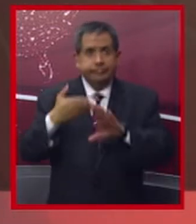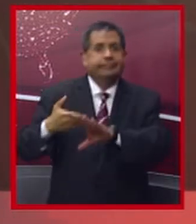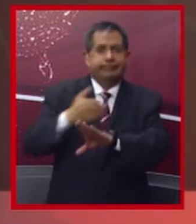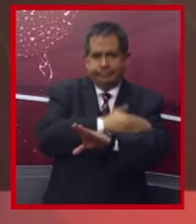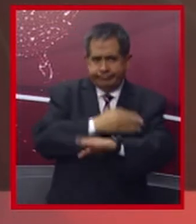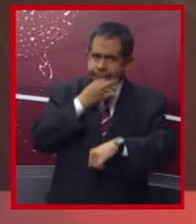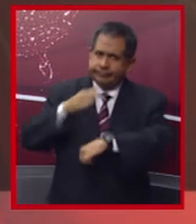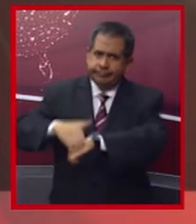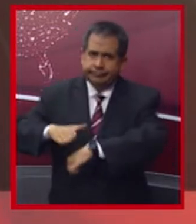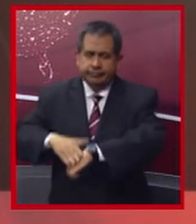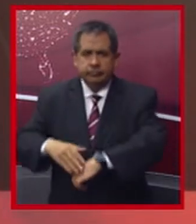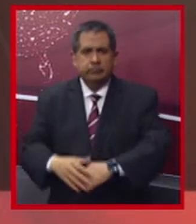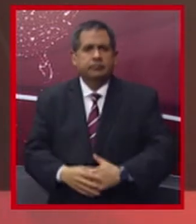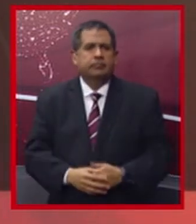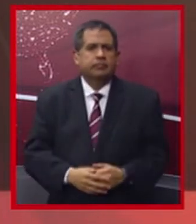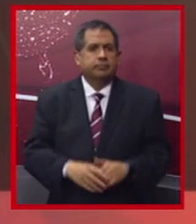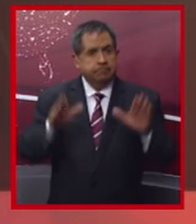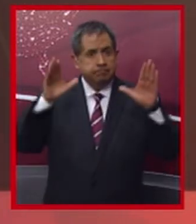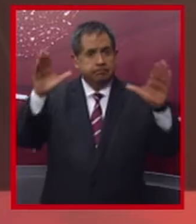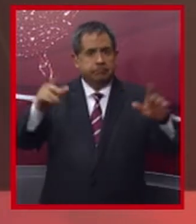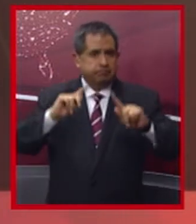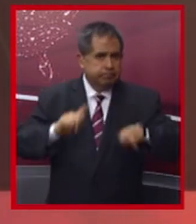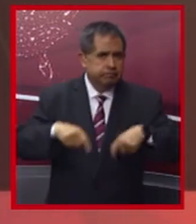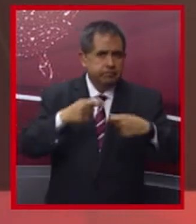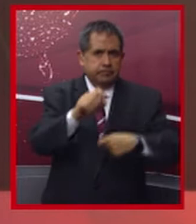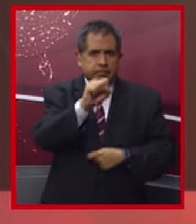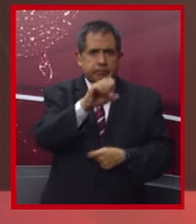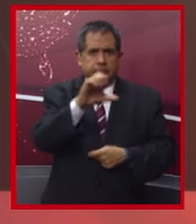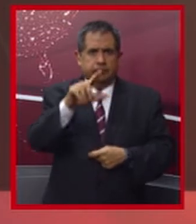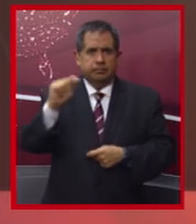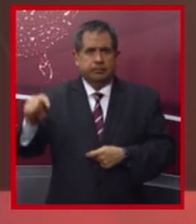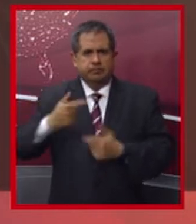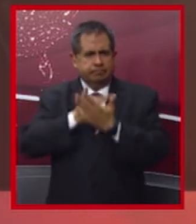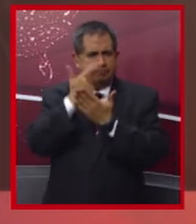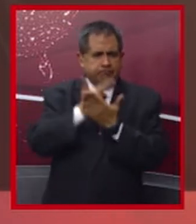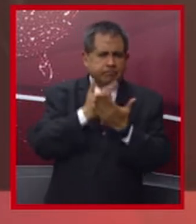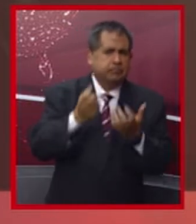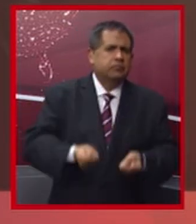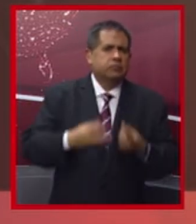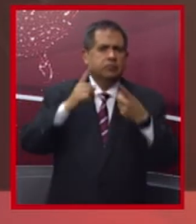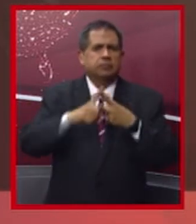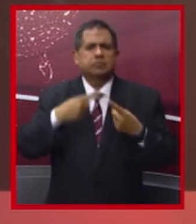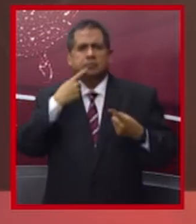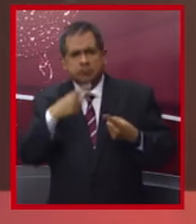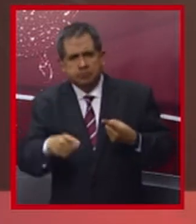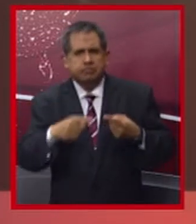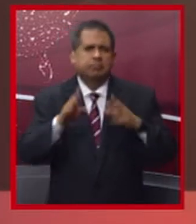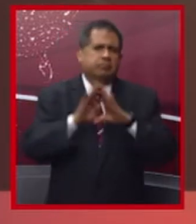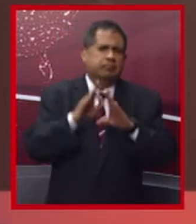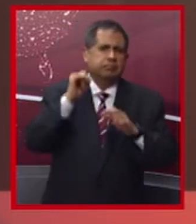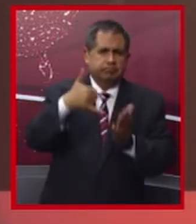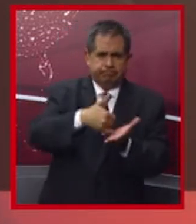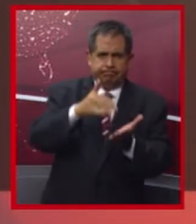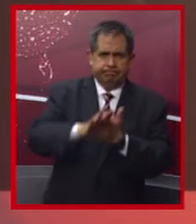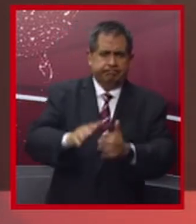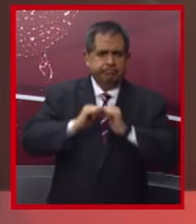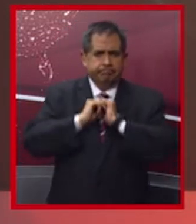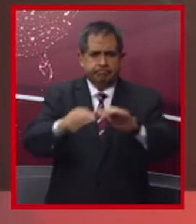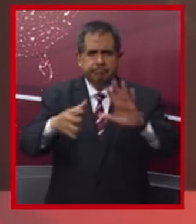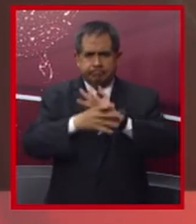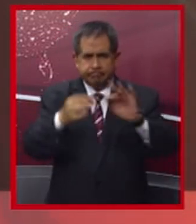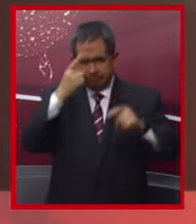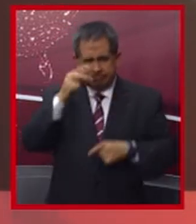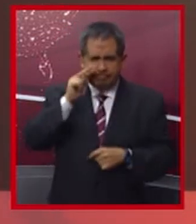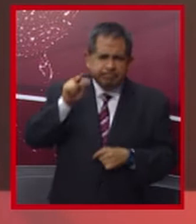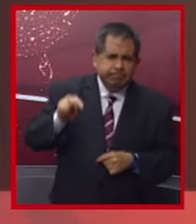horas antes. Las líneas aéreas entregarán a la SCT estadísticas de retrasos y reclamos y las publicarán para que los